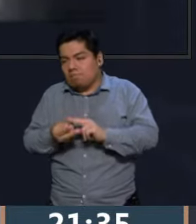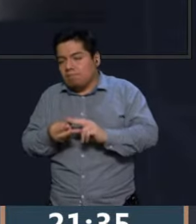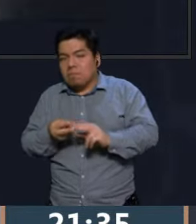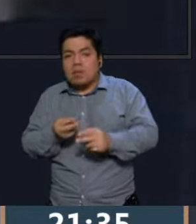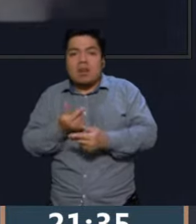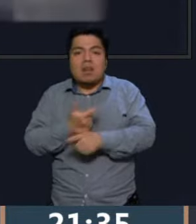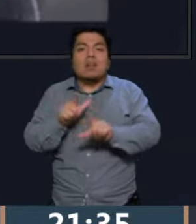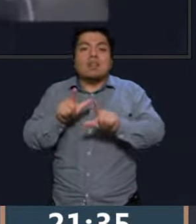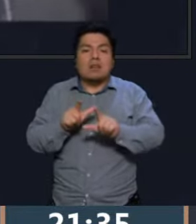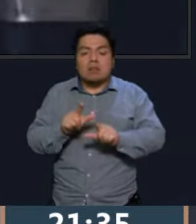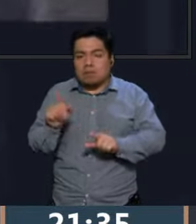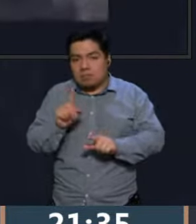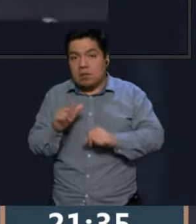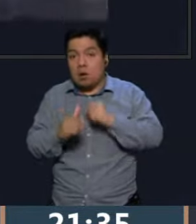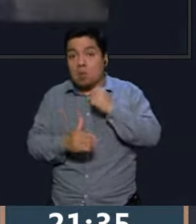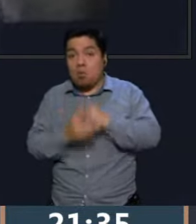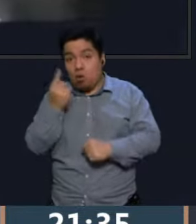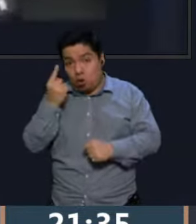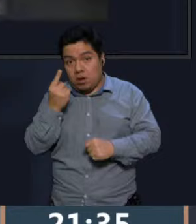expresión, porque el cártel inmobiliario